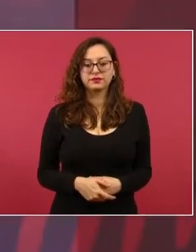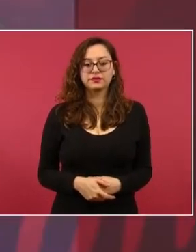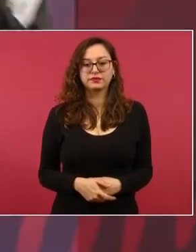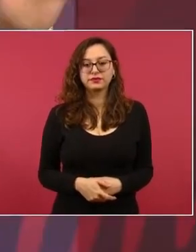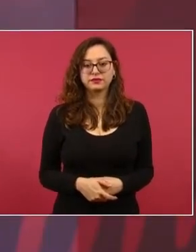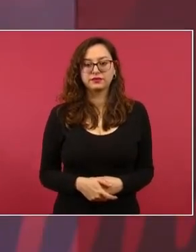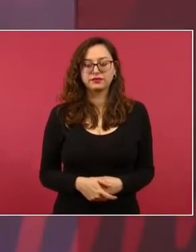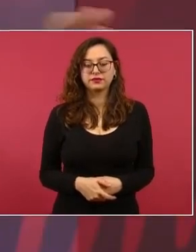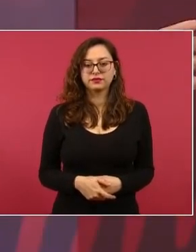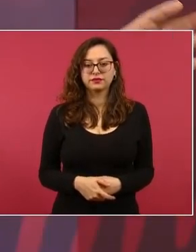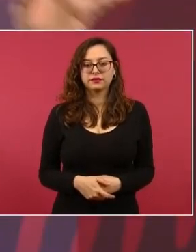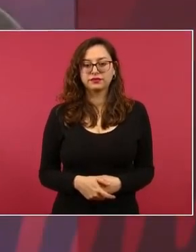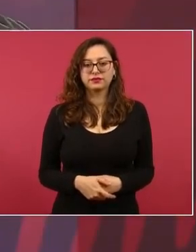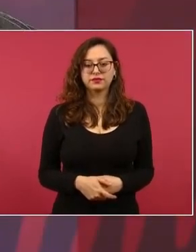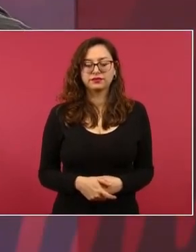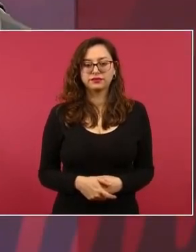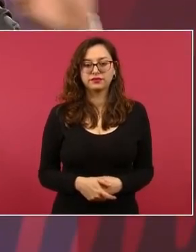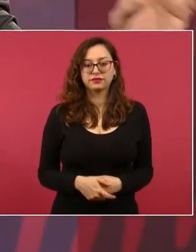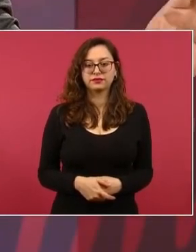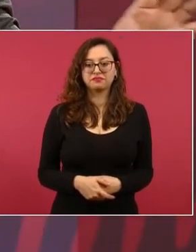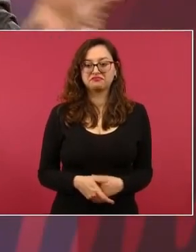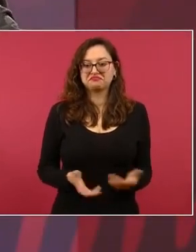Entonces ya eso ya no hay, ya, eso ya.